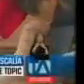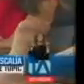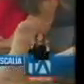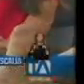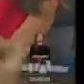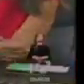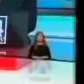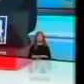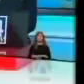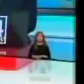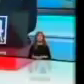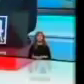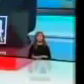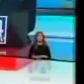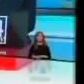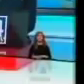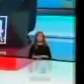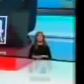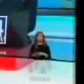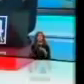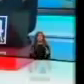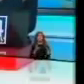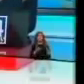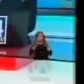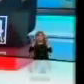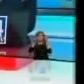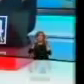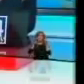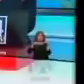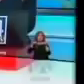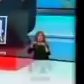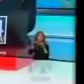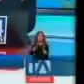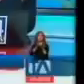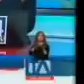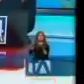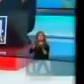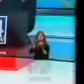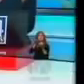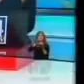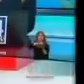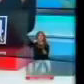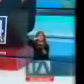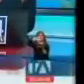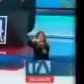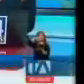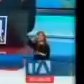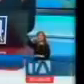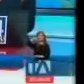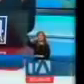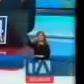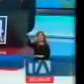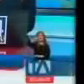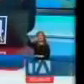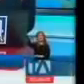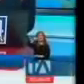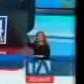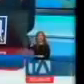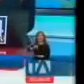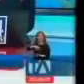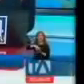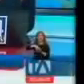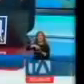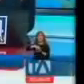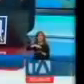Monroy, 24 horas. Otros temas. En una zona limítrofe entre Jipijapa y Paján, en la provincia de Manabí, la